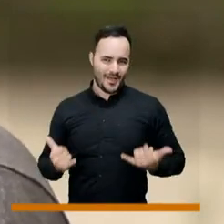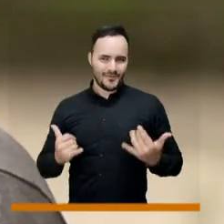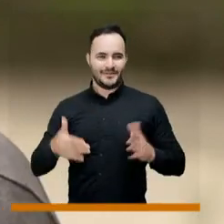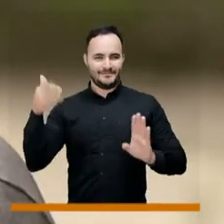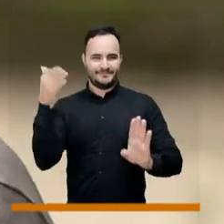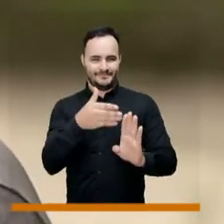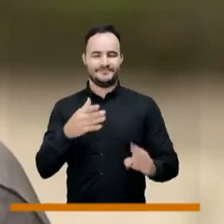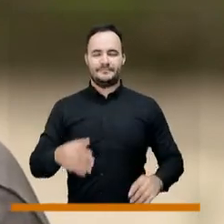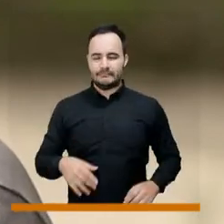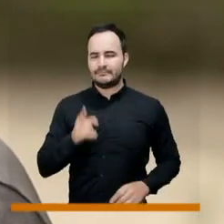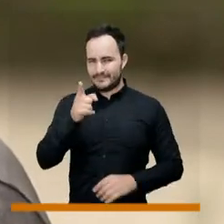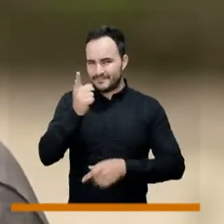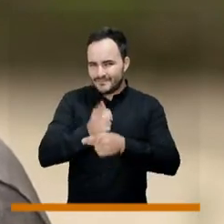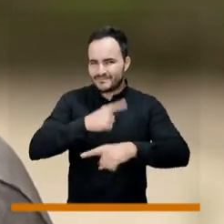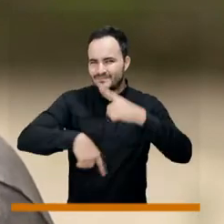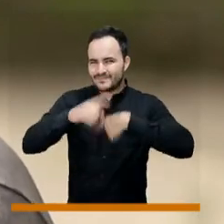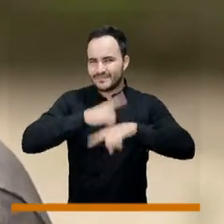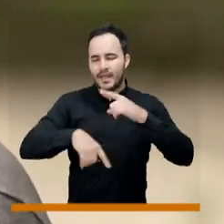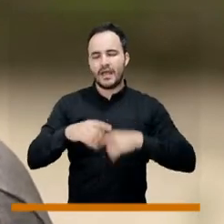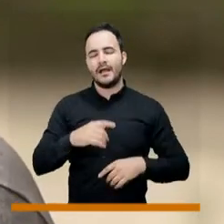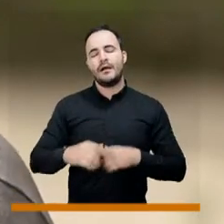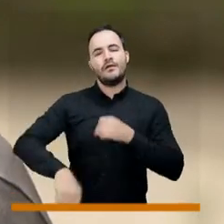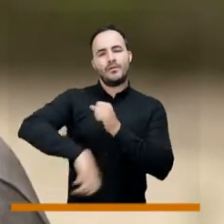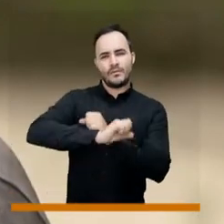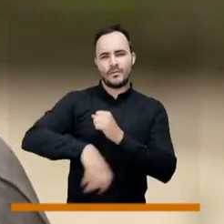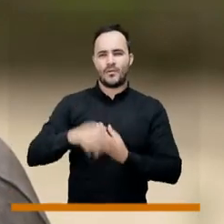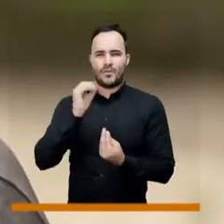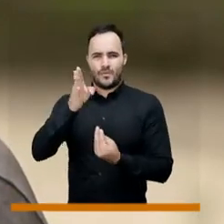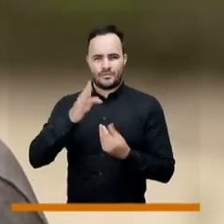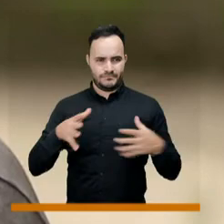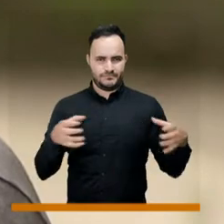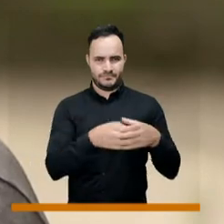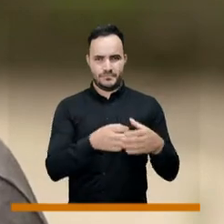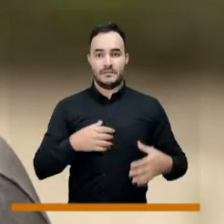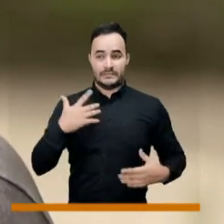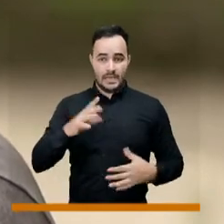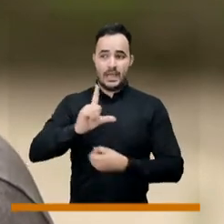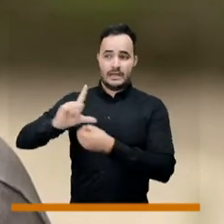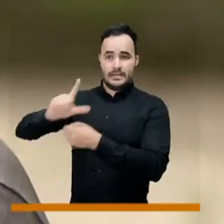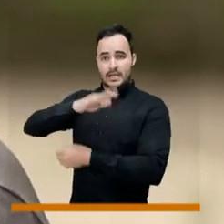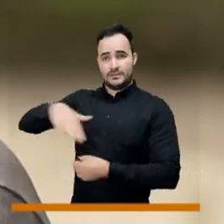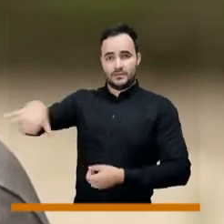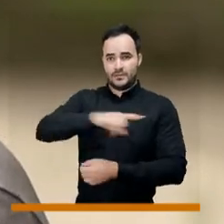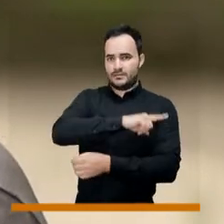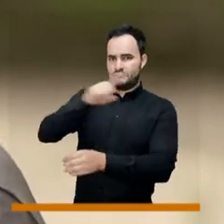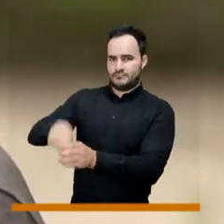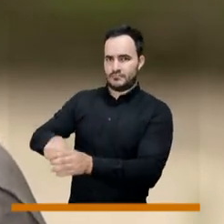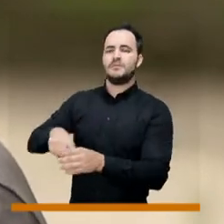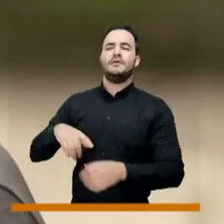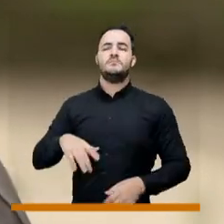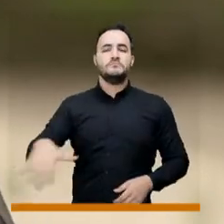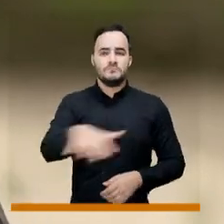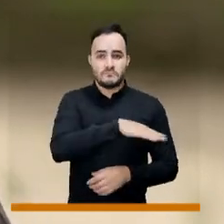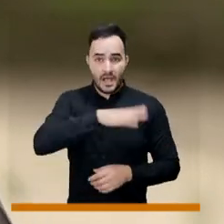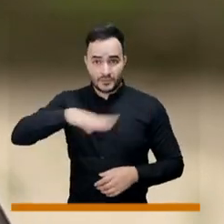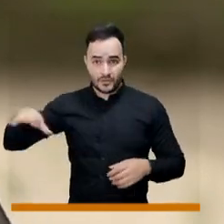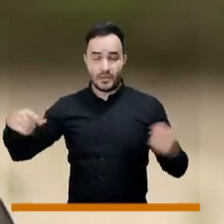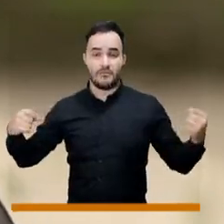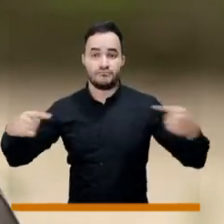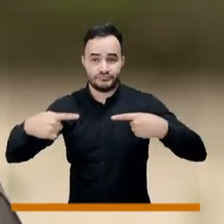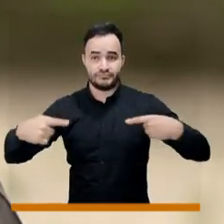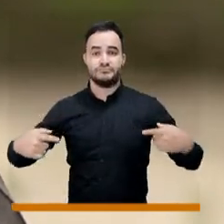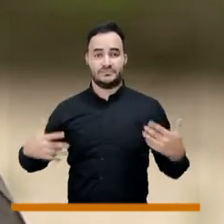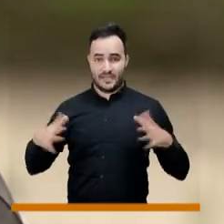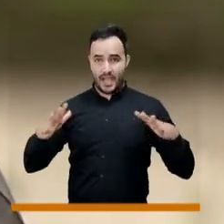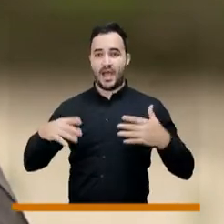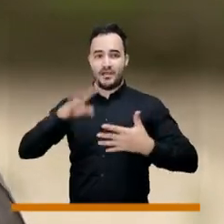club que tengo, DSL Fútbol Club, que estamos ya en participación en Liga Antioqueña de Fútbol, estamos ya en varios torneos aquí